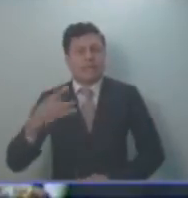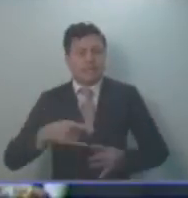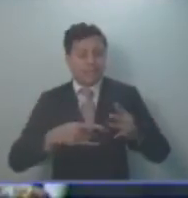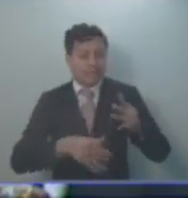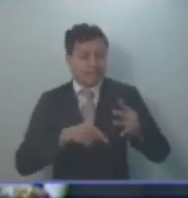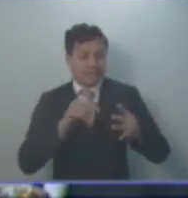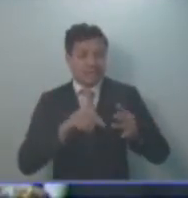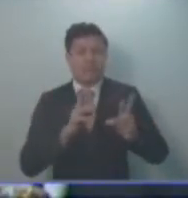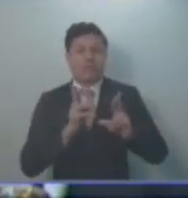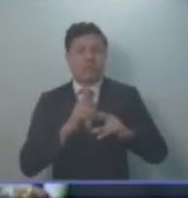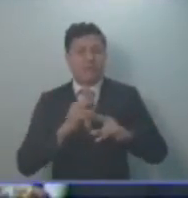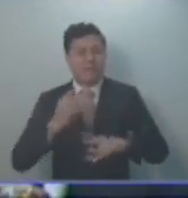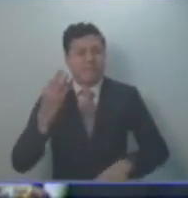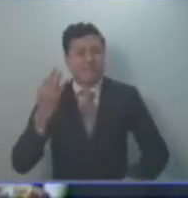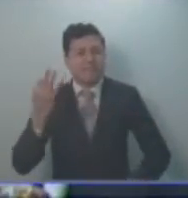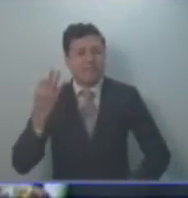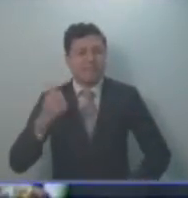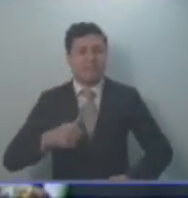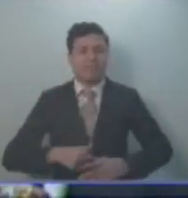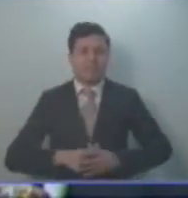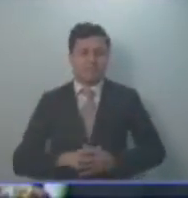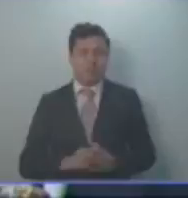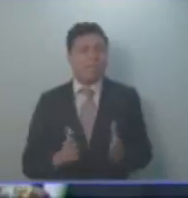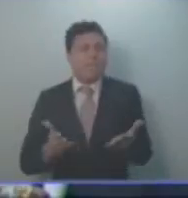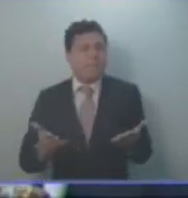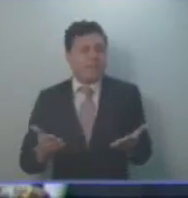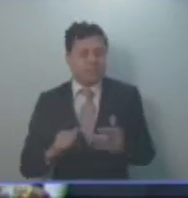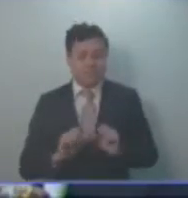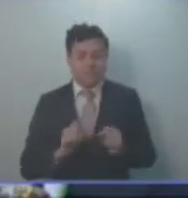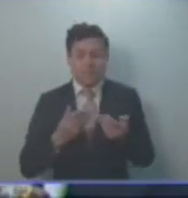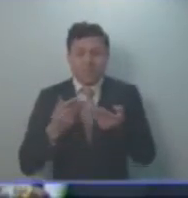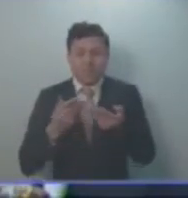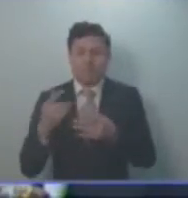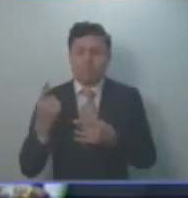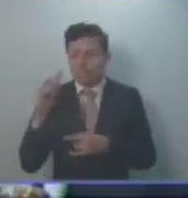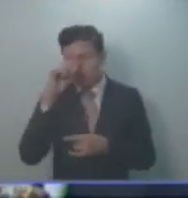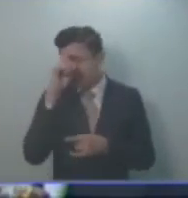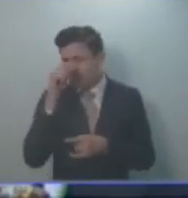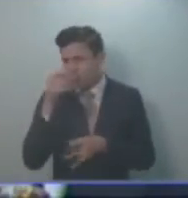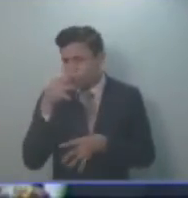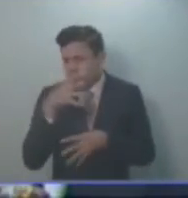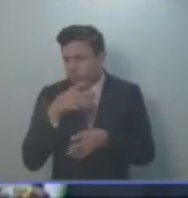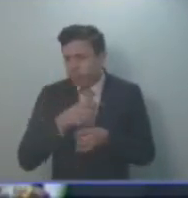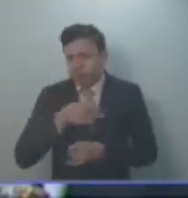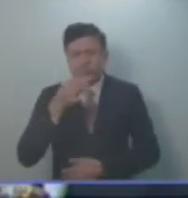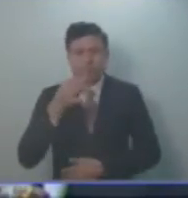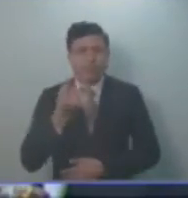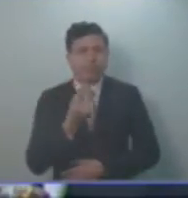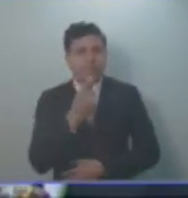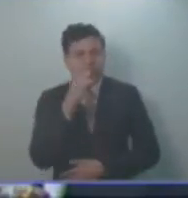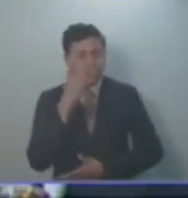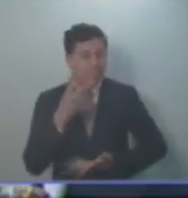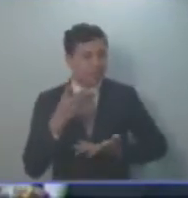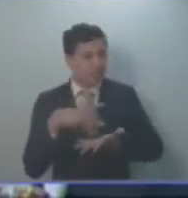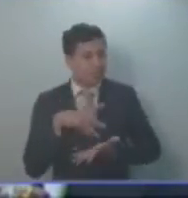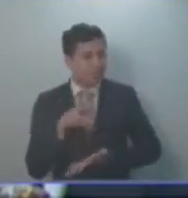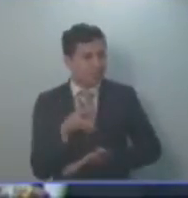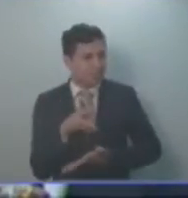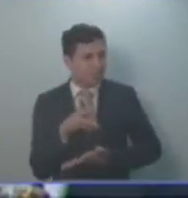del Servicio Civil, a fin de otorgar estabilidad laboral a los servidores públicos